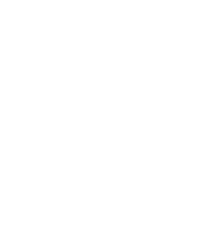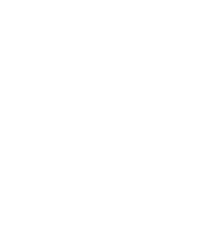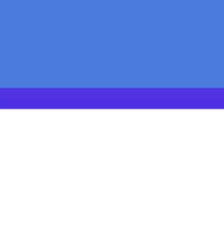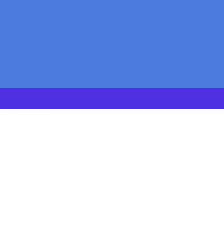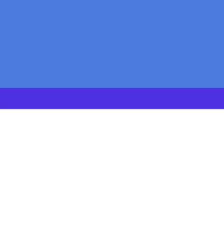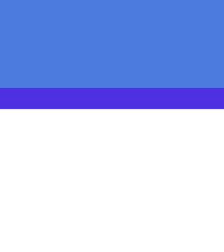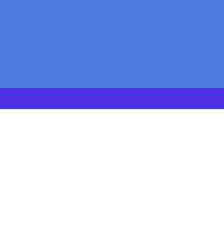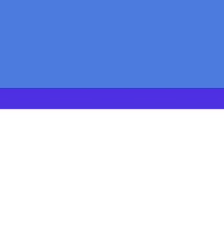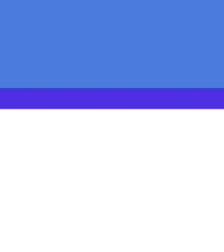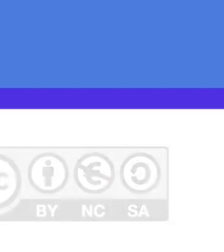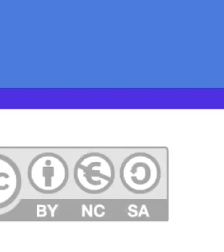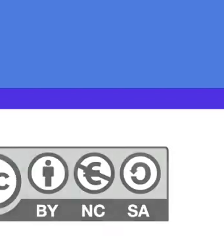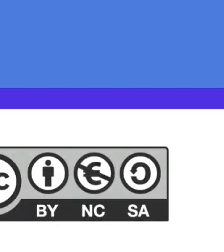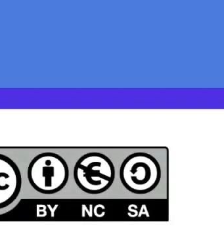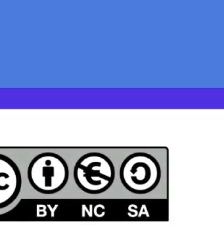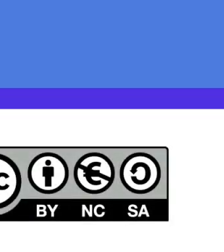¡Gracias!